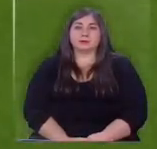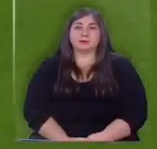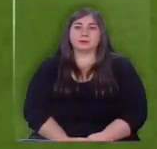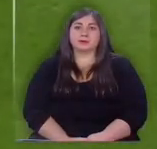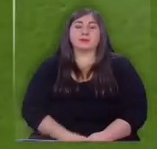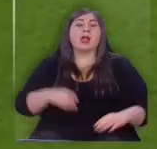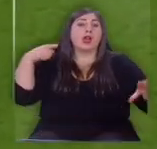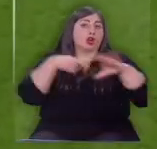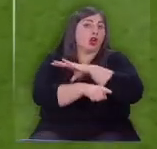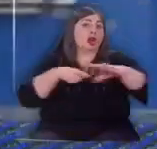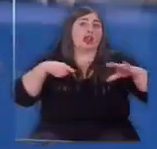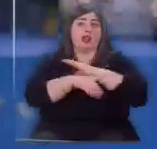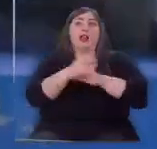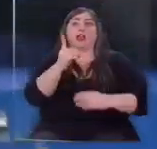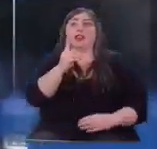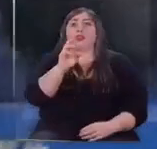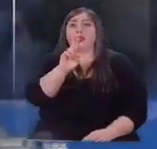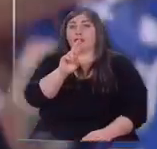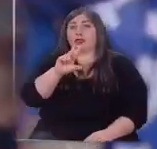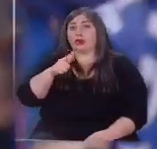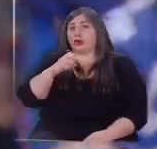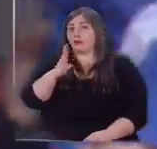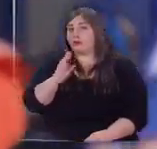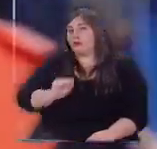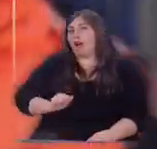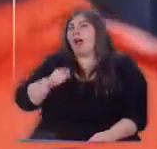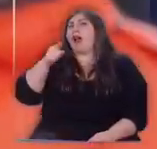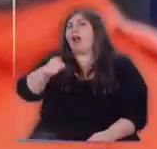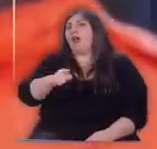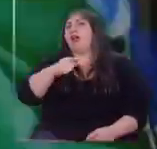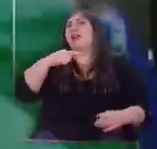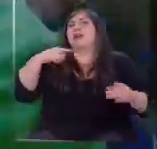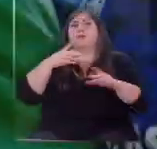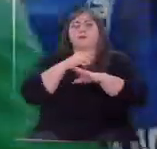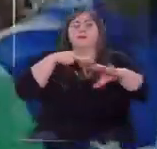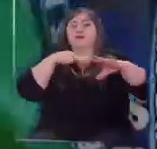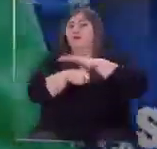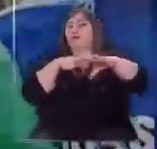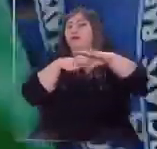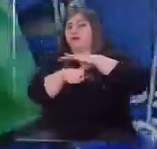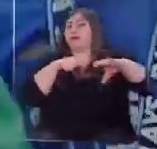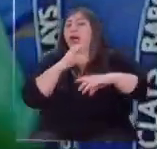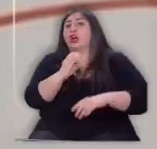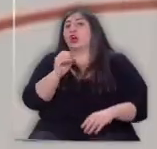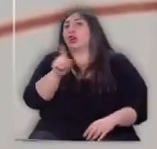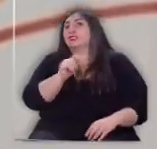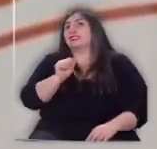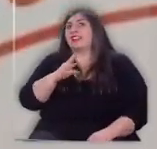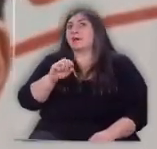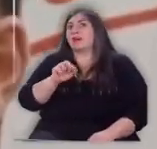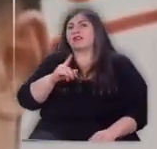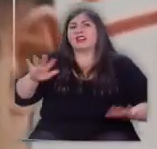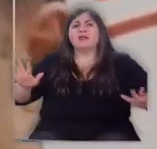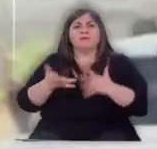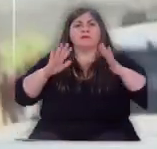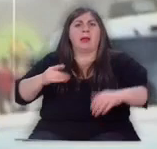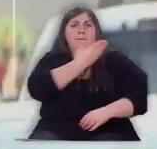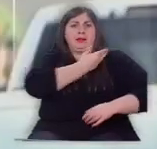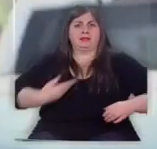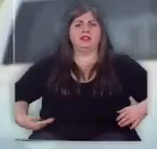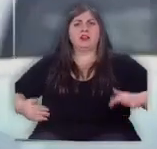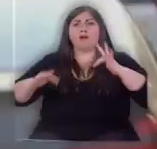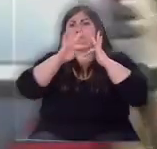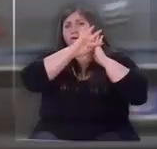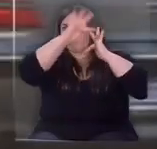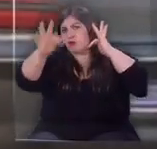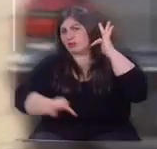Goleador como pocos, Didier Drogba dejó huella en la Premier League, mundialista y máximo artillero histórico de Costa de Marfil, activista y presidente de su fundación que ante la